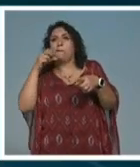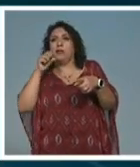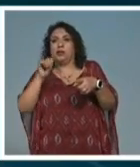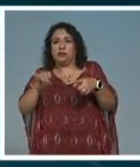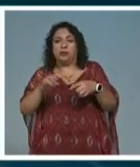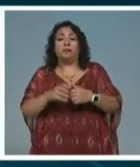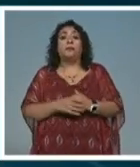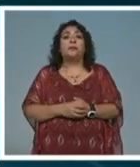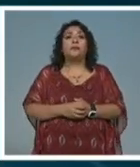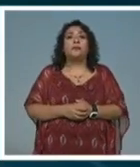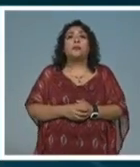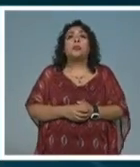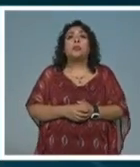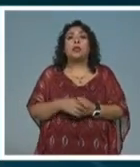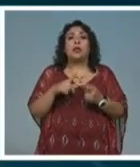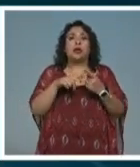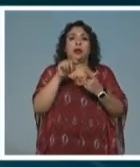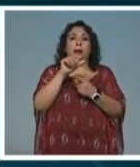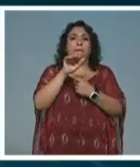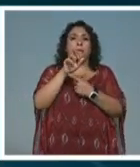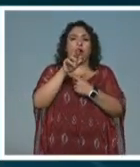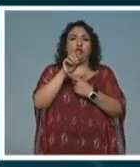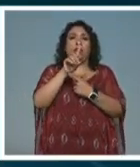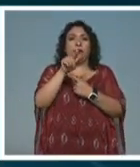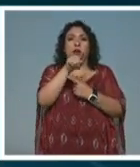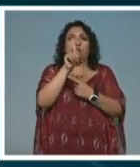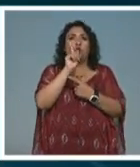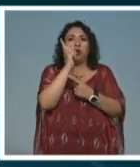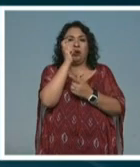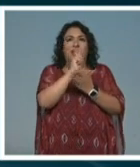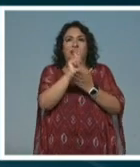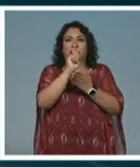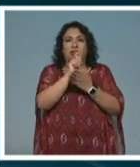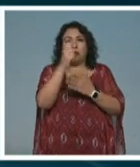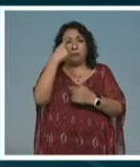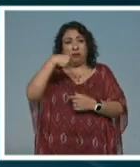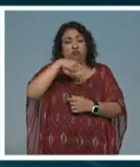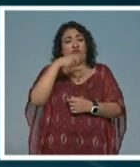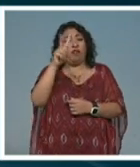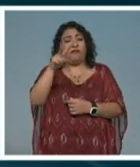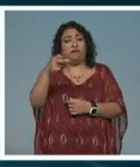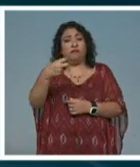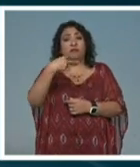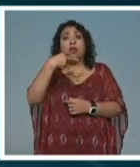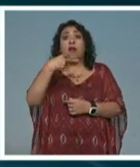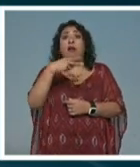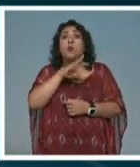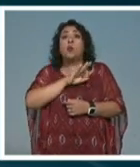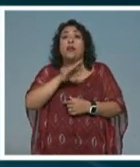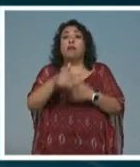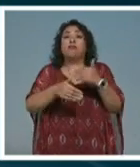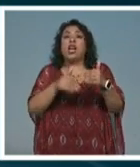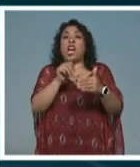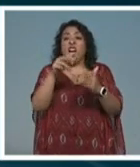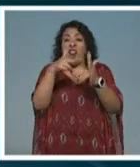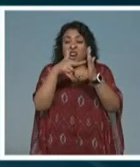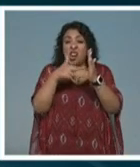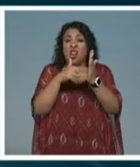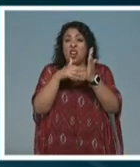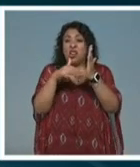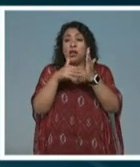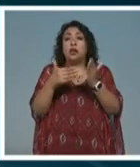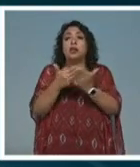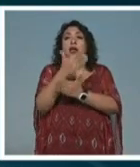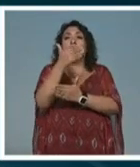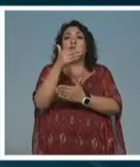masculinas. Amparo Dávila fue una de estas escritoras que, para nuestra fortuna, logró sobrevivir al canon literario. Nacida